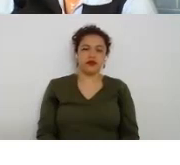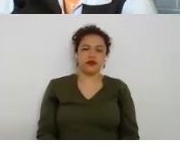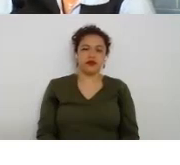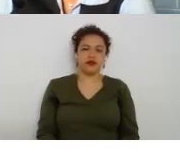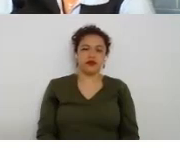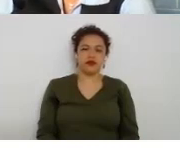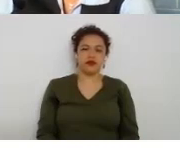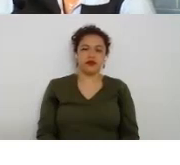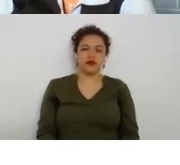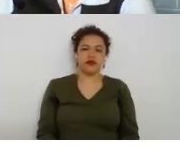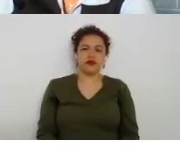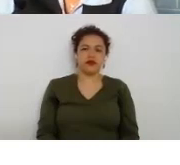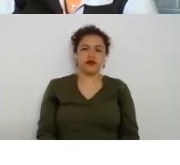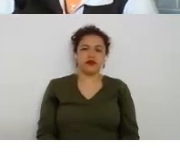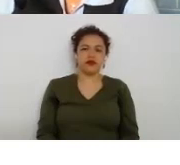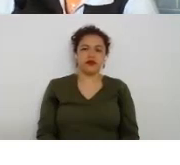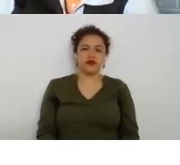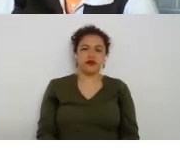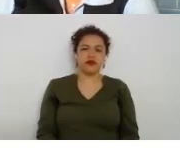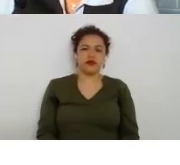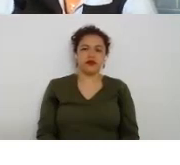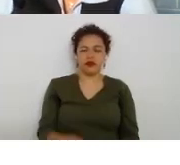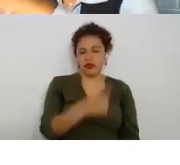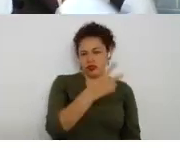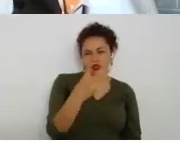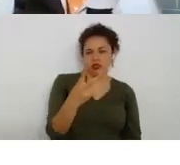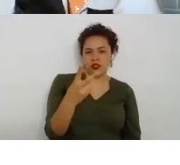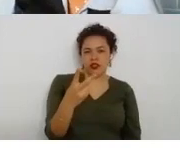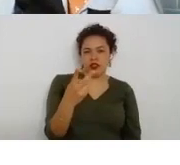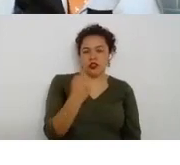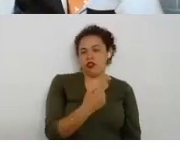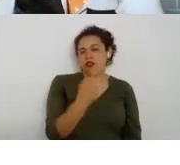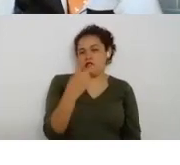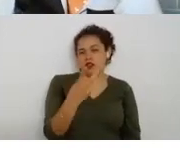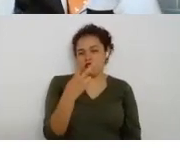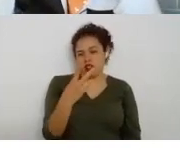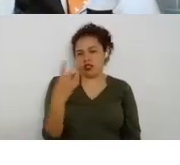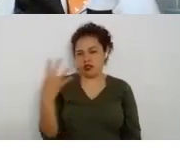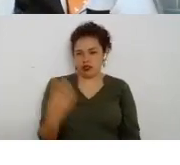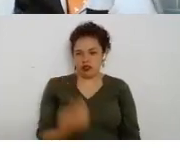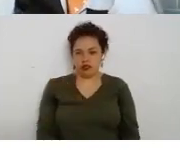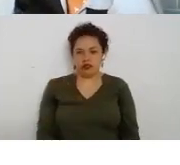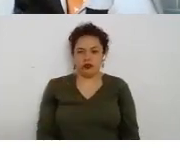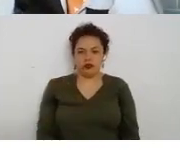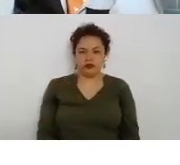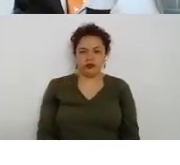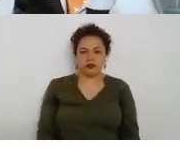Estás hablando entre el paso 1 y 2 y el paso 1, 3 y 4.